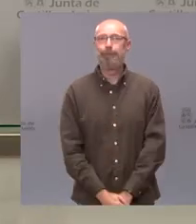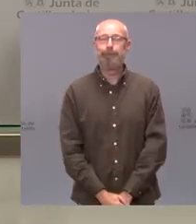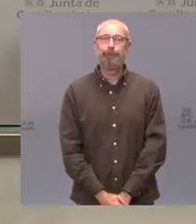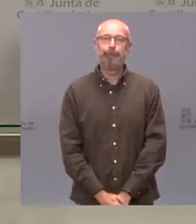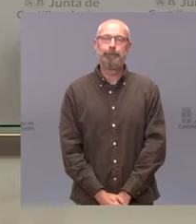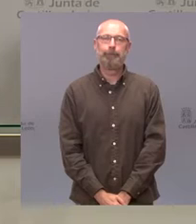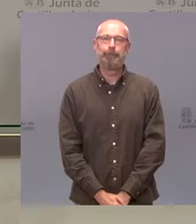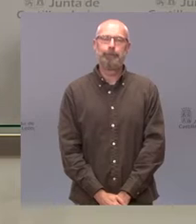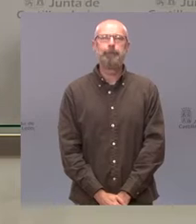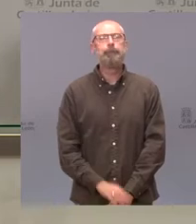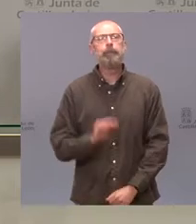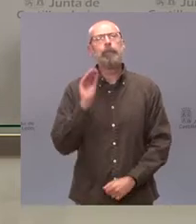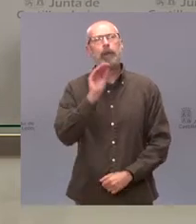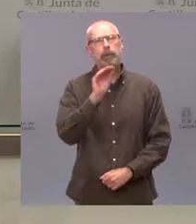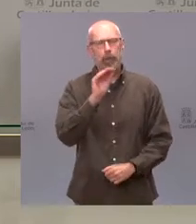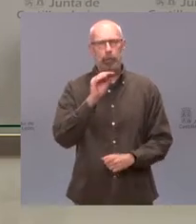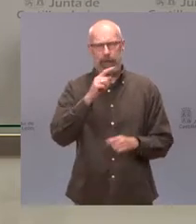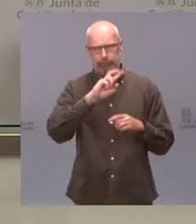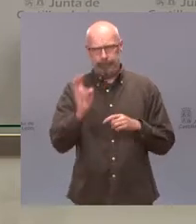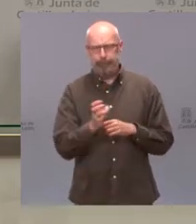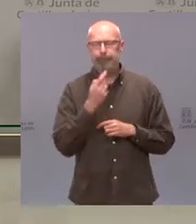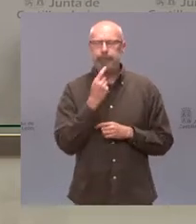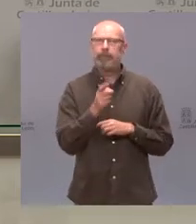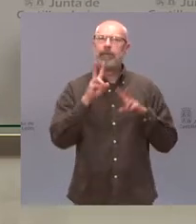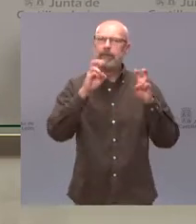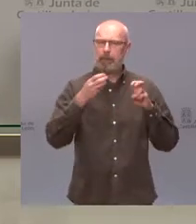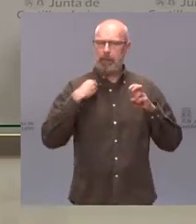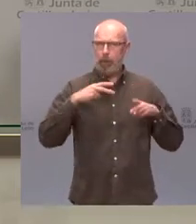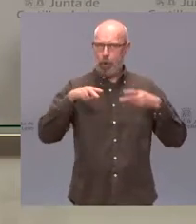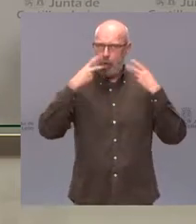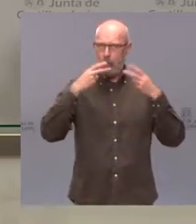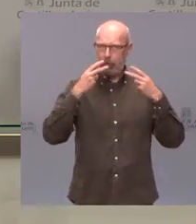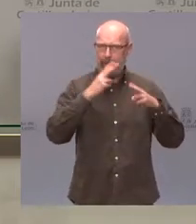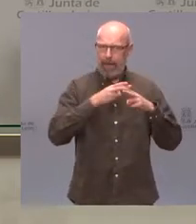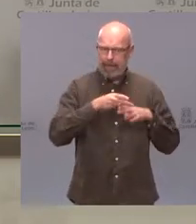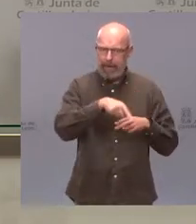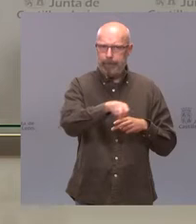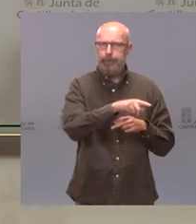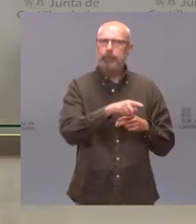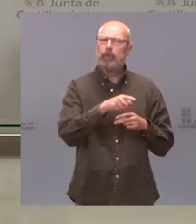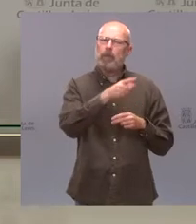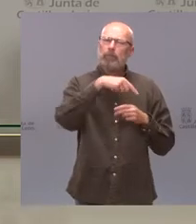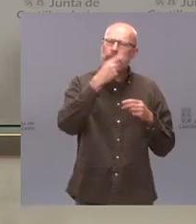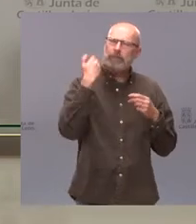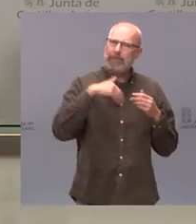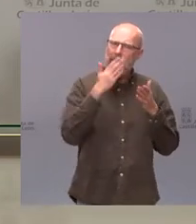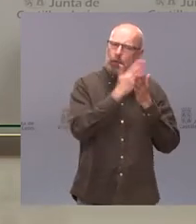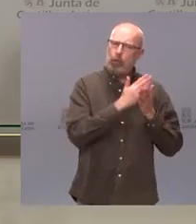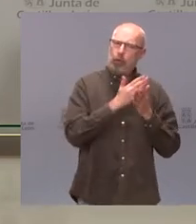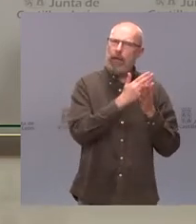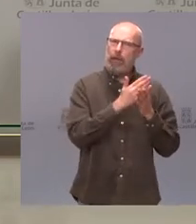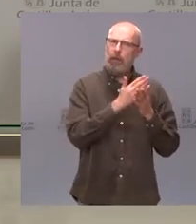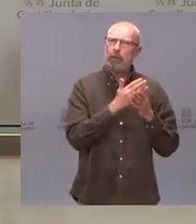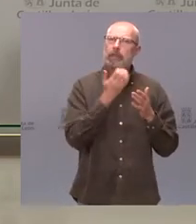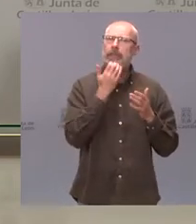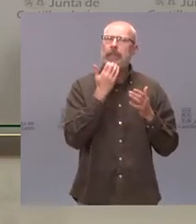Sí, quería plantearle varias cuestiones. En relación a la hostelería, no sé si han estudiado en qué situación podrían reabrir